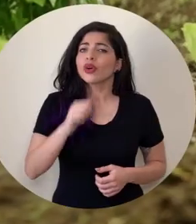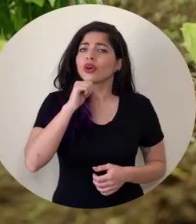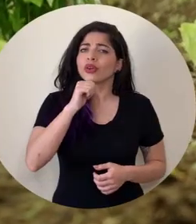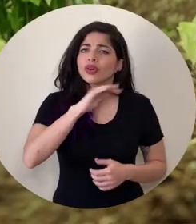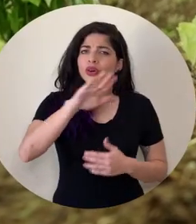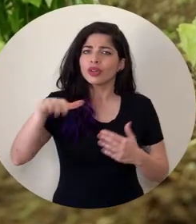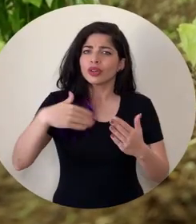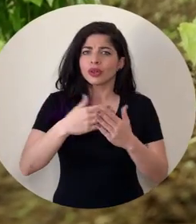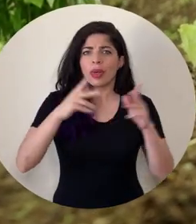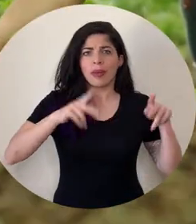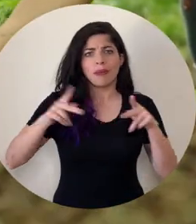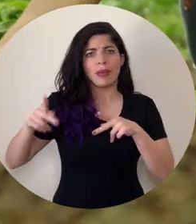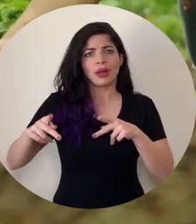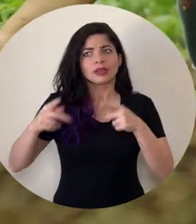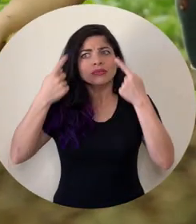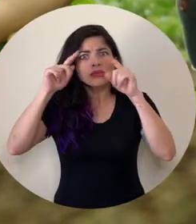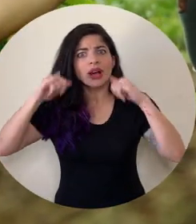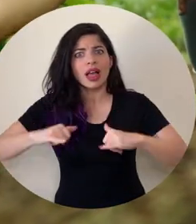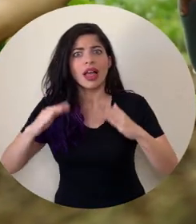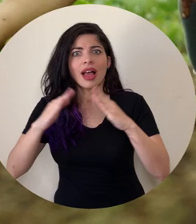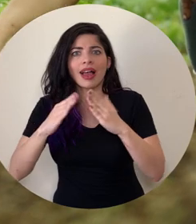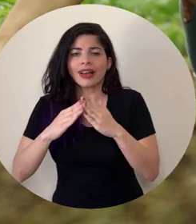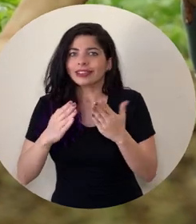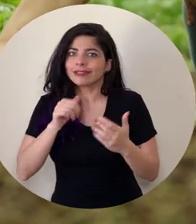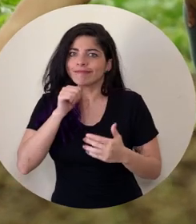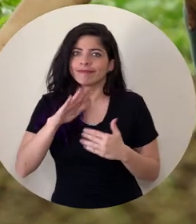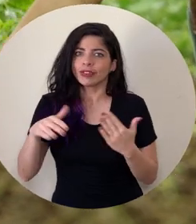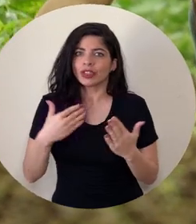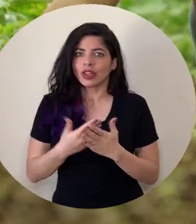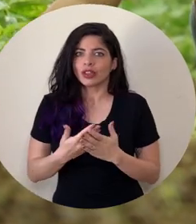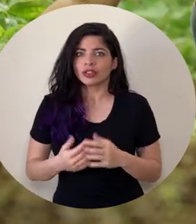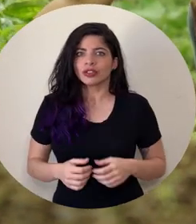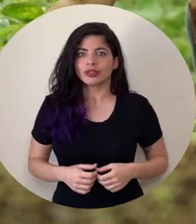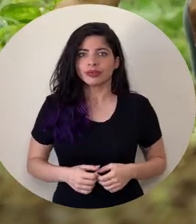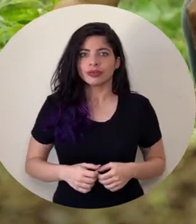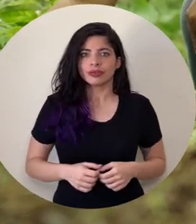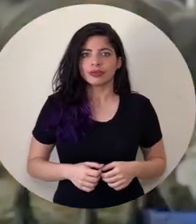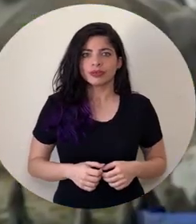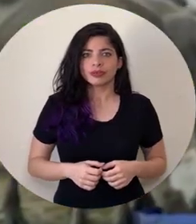No todas las personas podemos quedarnos en casa.